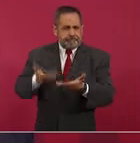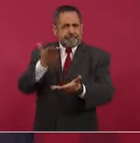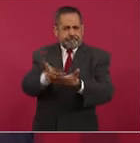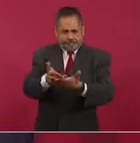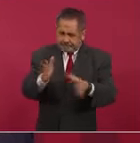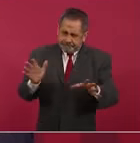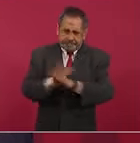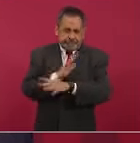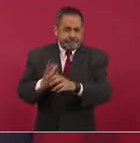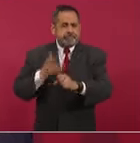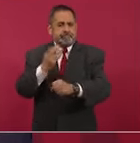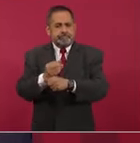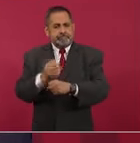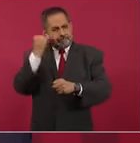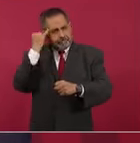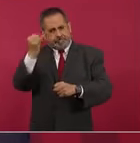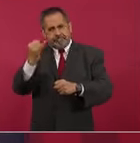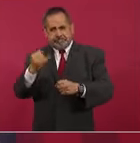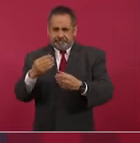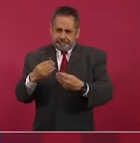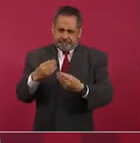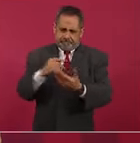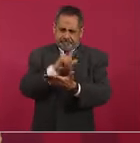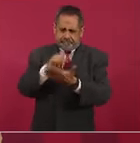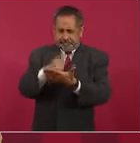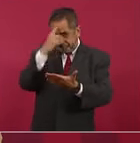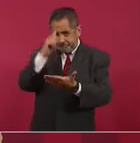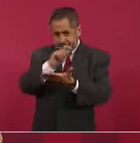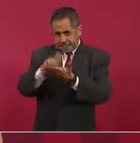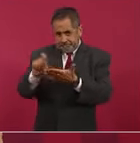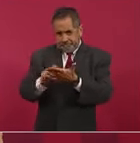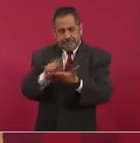vamos a enviar una iniciativa de reforma